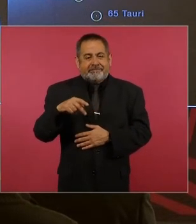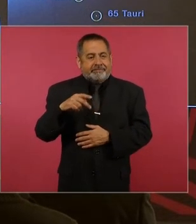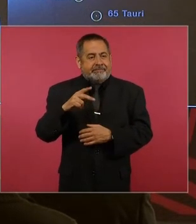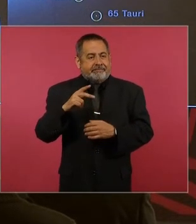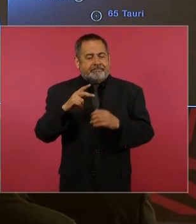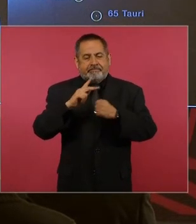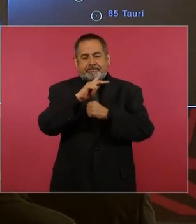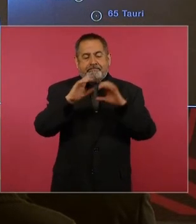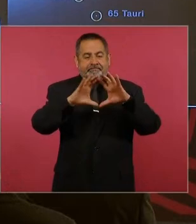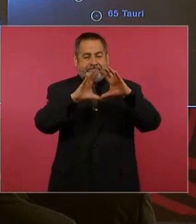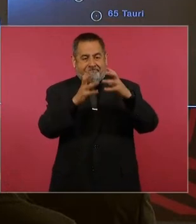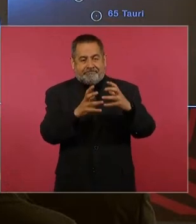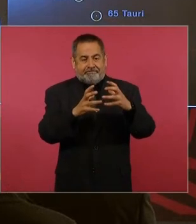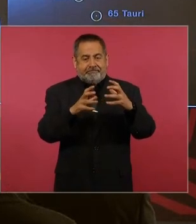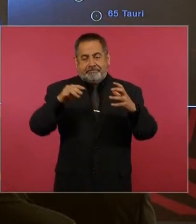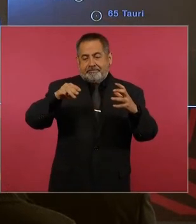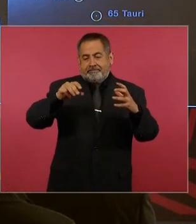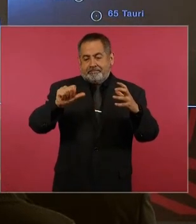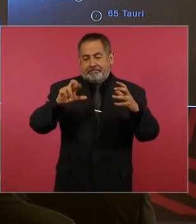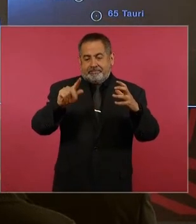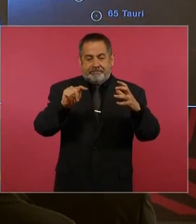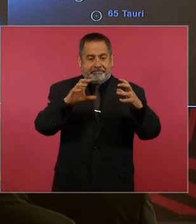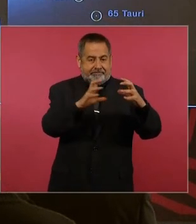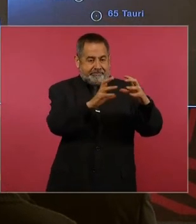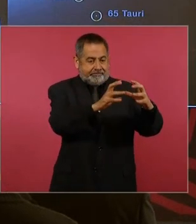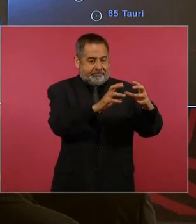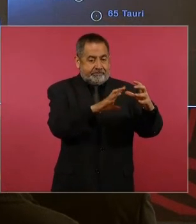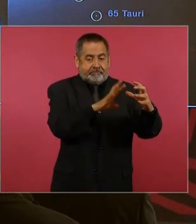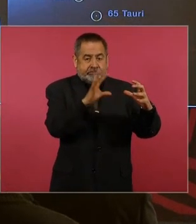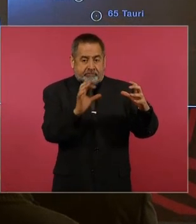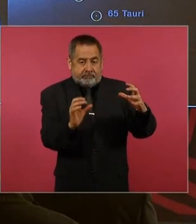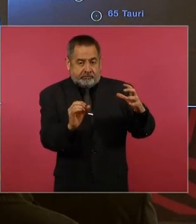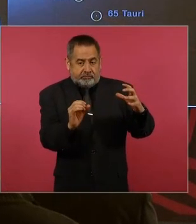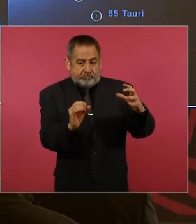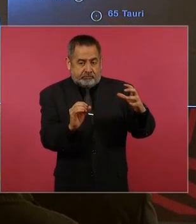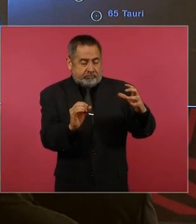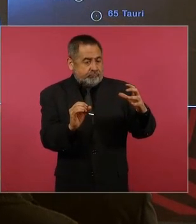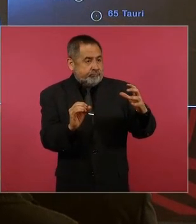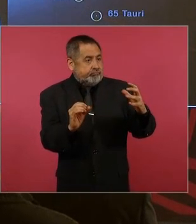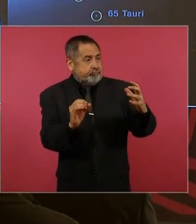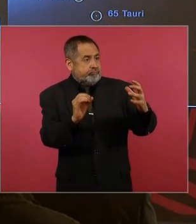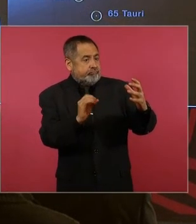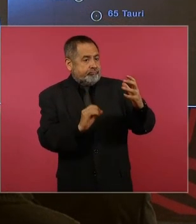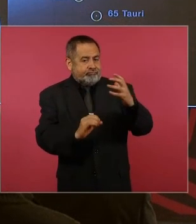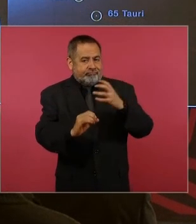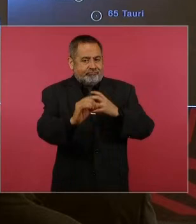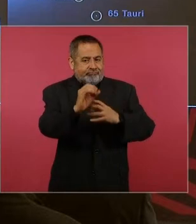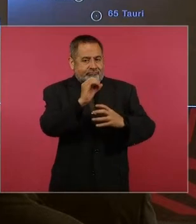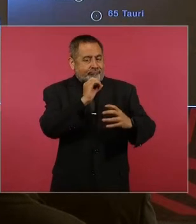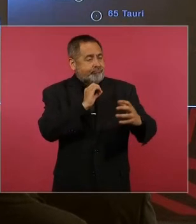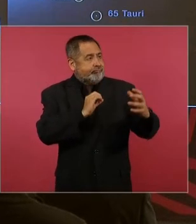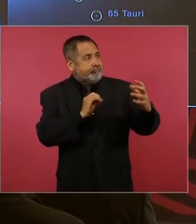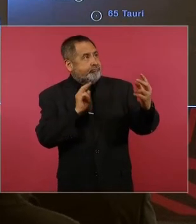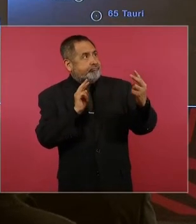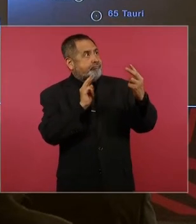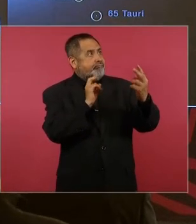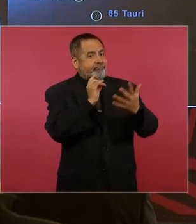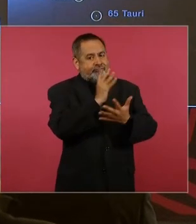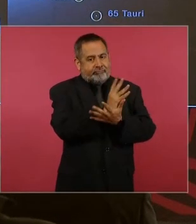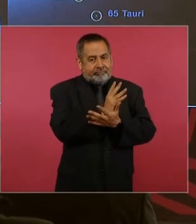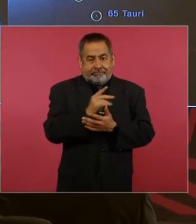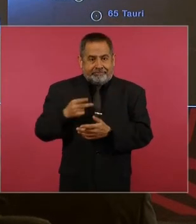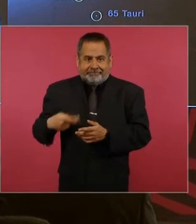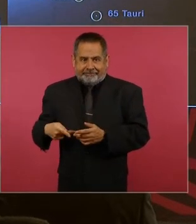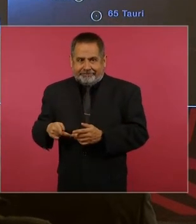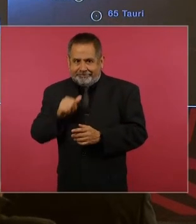de cacahuate, pero este es un eclipse que tiene lugar en el sistema solar y no necesariamente en la Tierra. Claro, nosotros somos